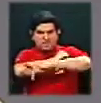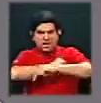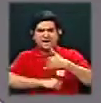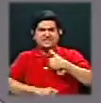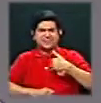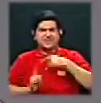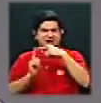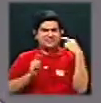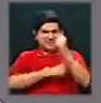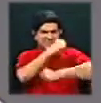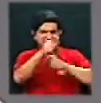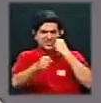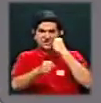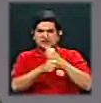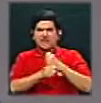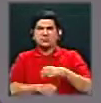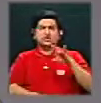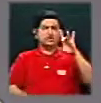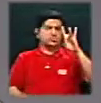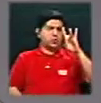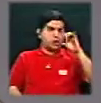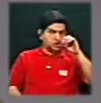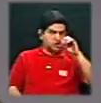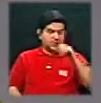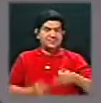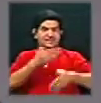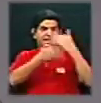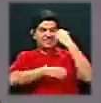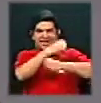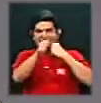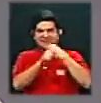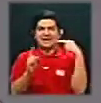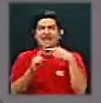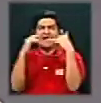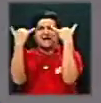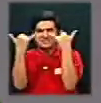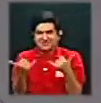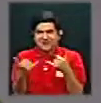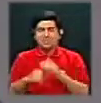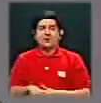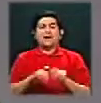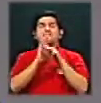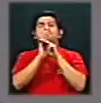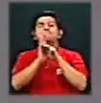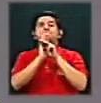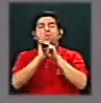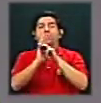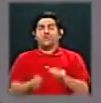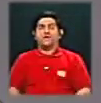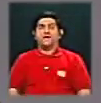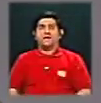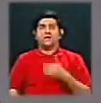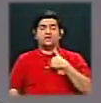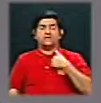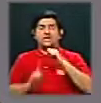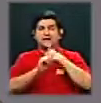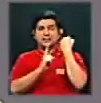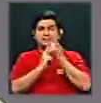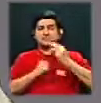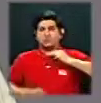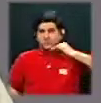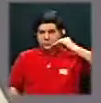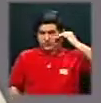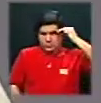siguiendo desde los años 90, desde los años 80 del pasado siglo hasta la actualidad, ese modelo alcanza un punto de maduración